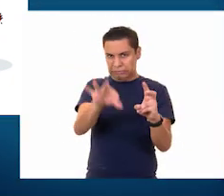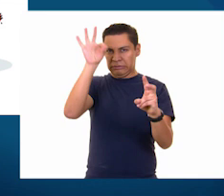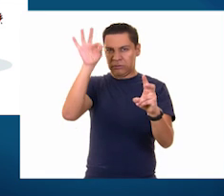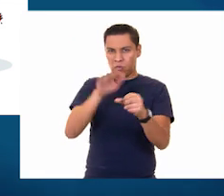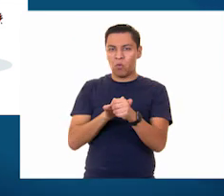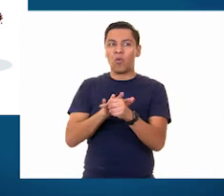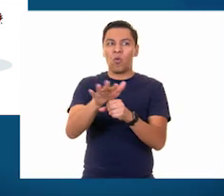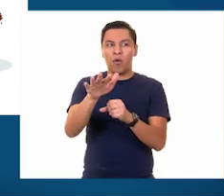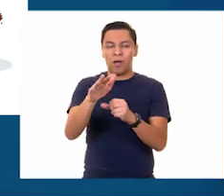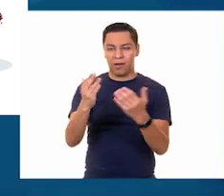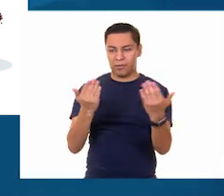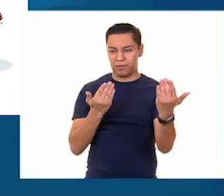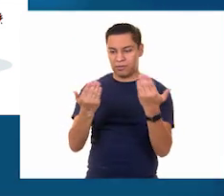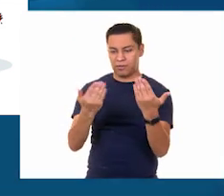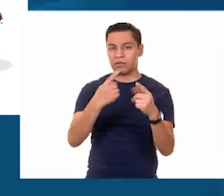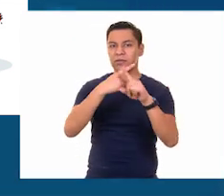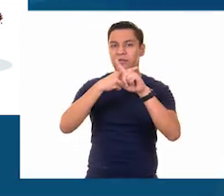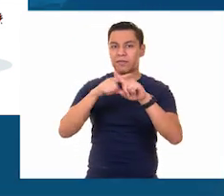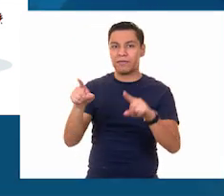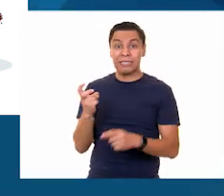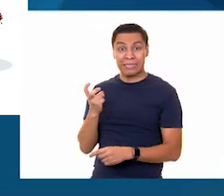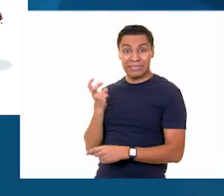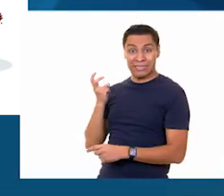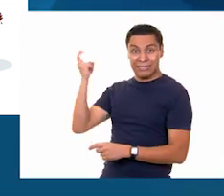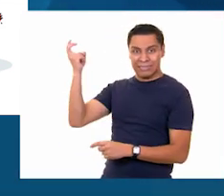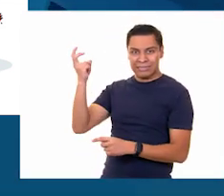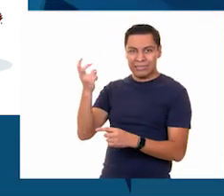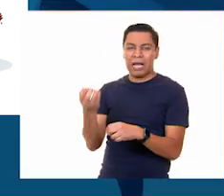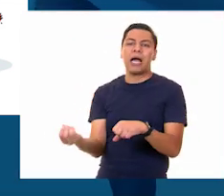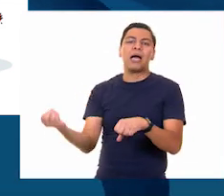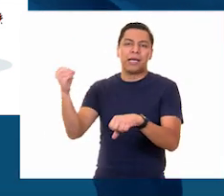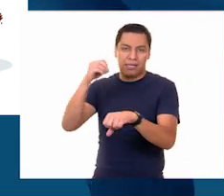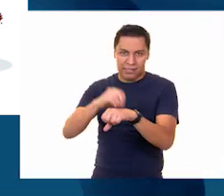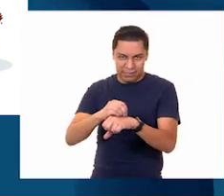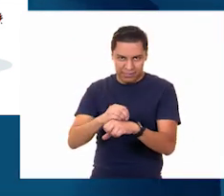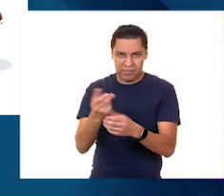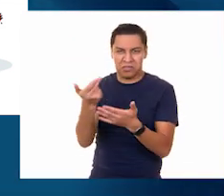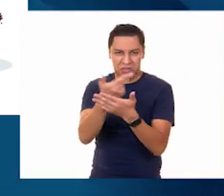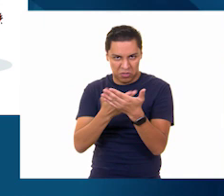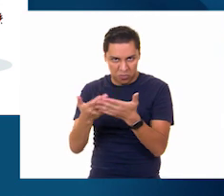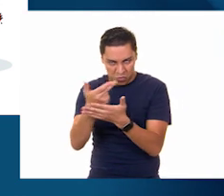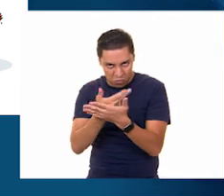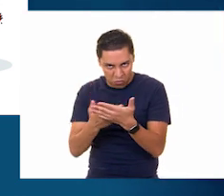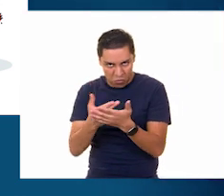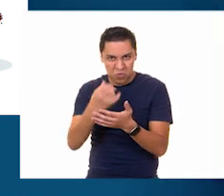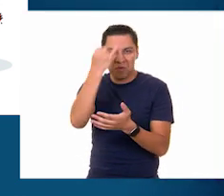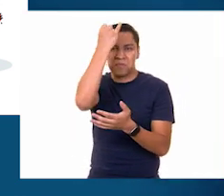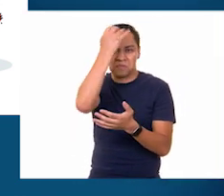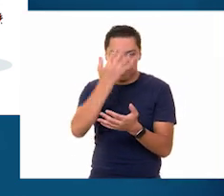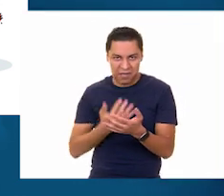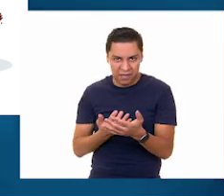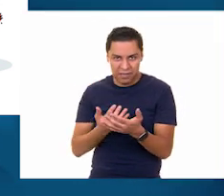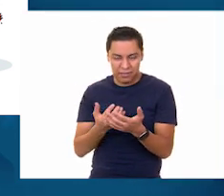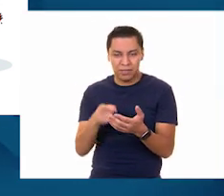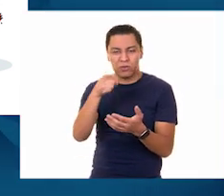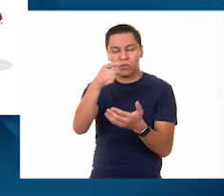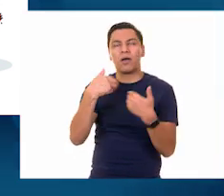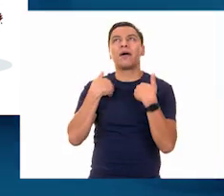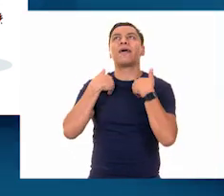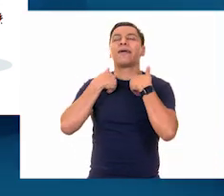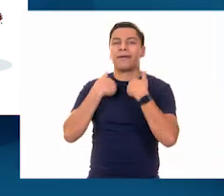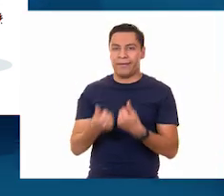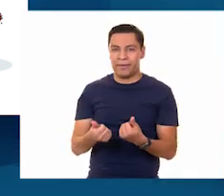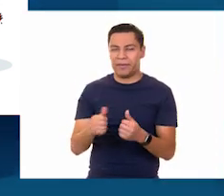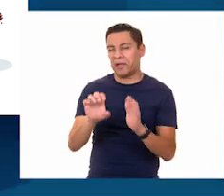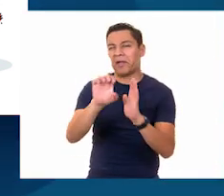¿no? Una diferencia es que en este tríptico se incluyen dibujos que complementan de manera importante la información que se comunica por escrito.